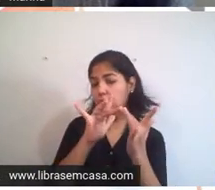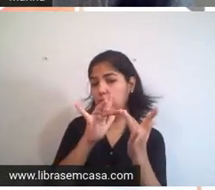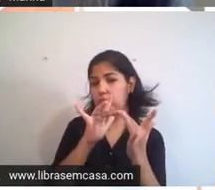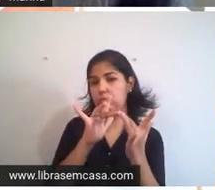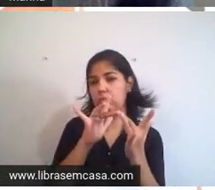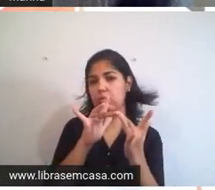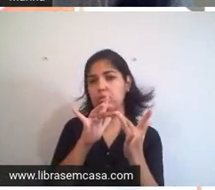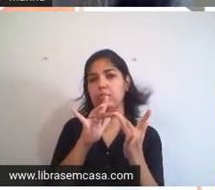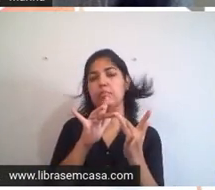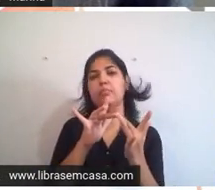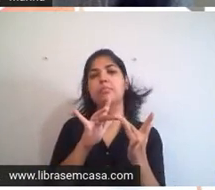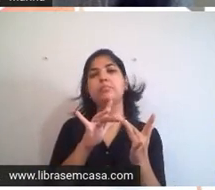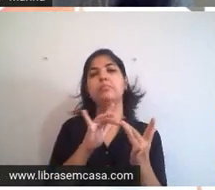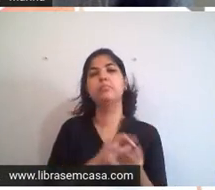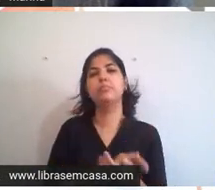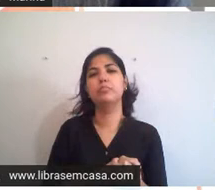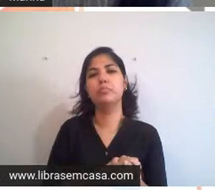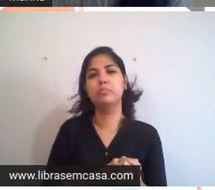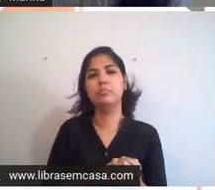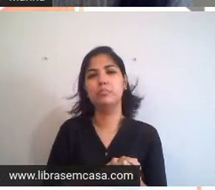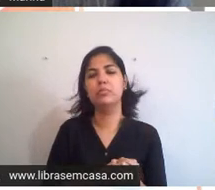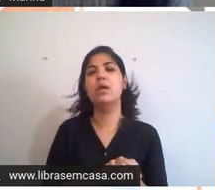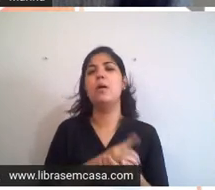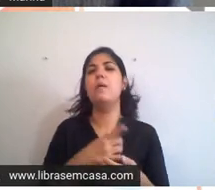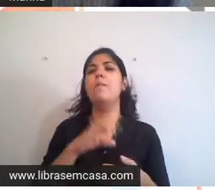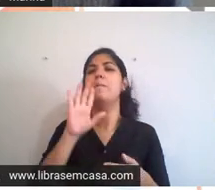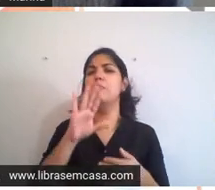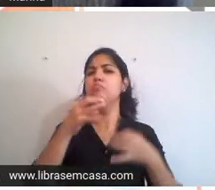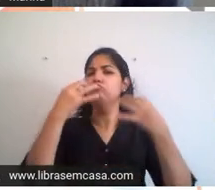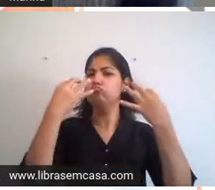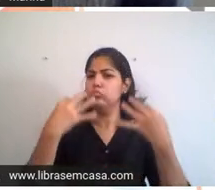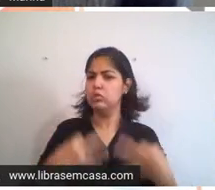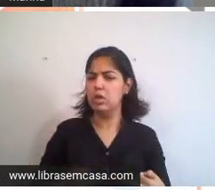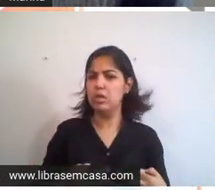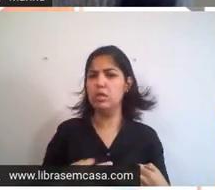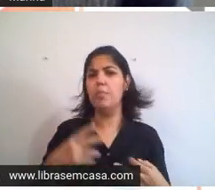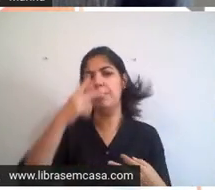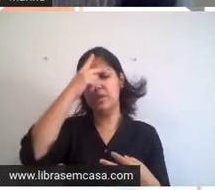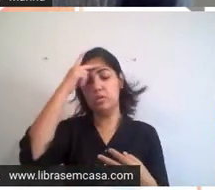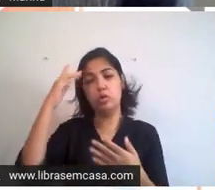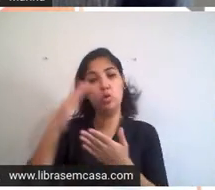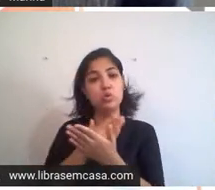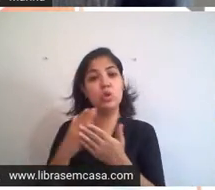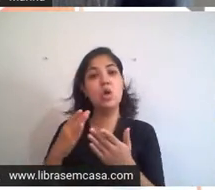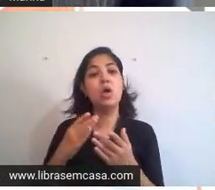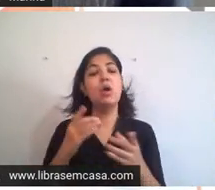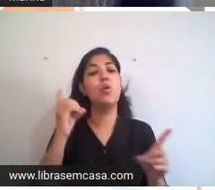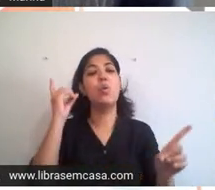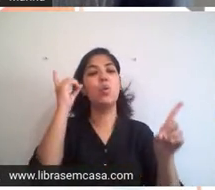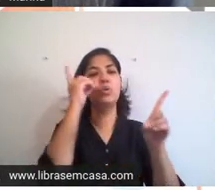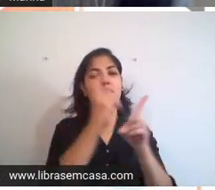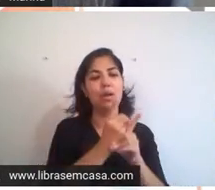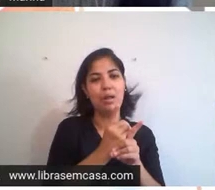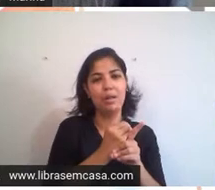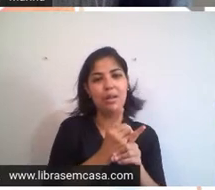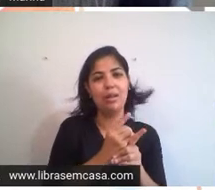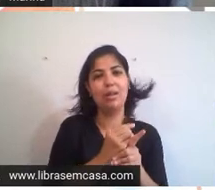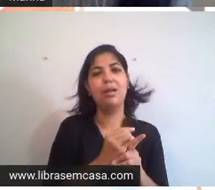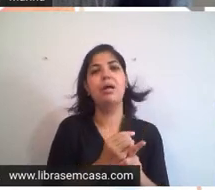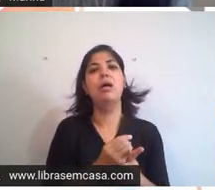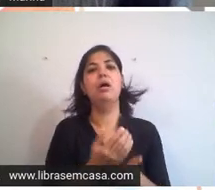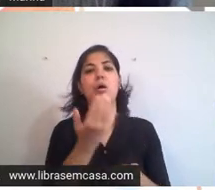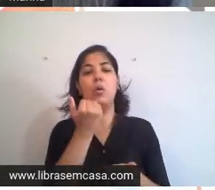Más real, más concreta. Las personas encontraron en la comida, en la comida casera, en